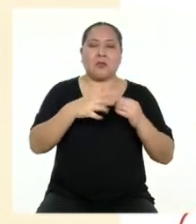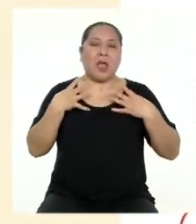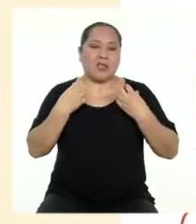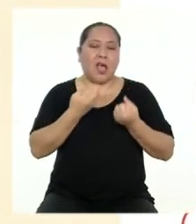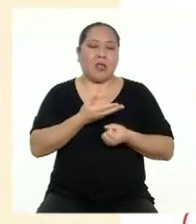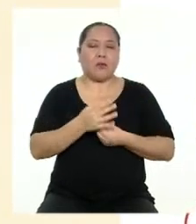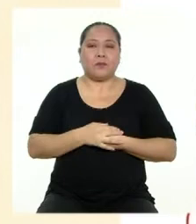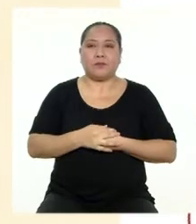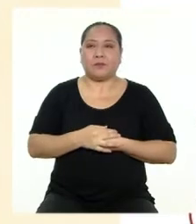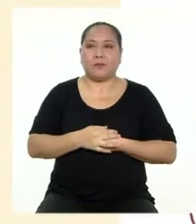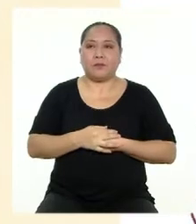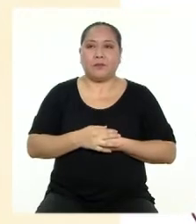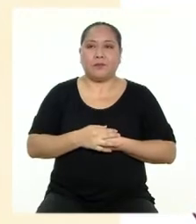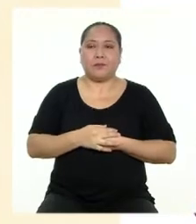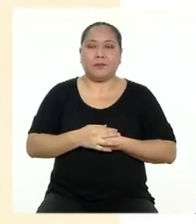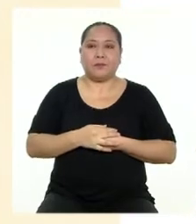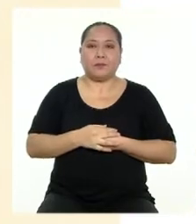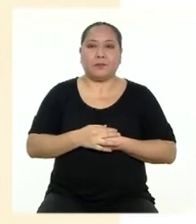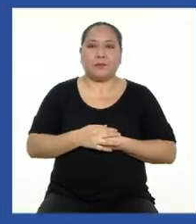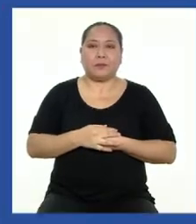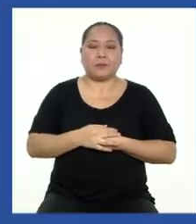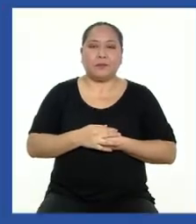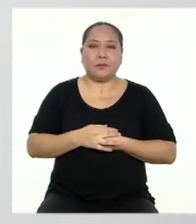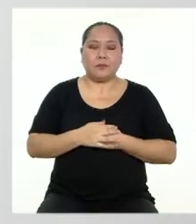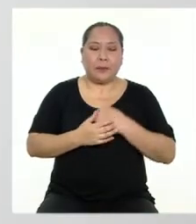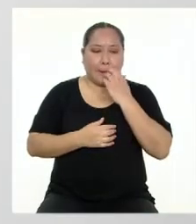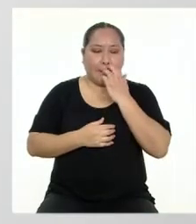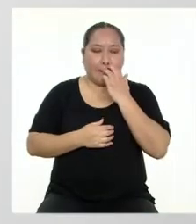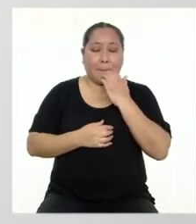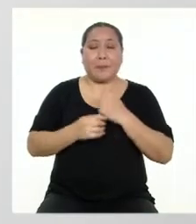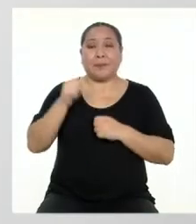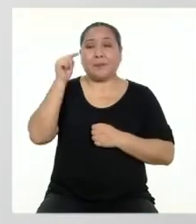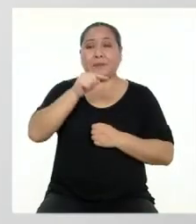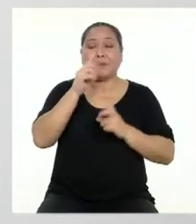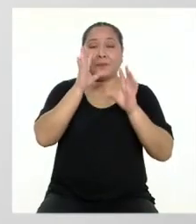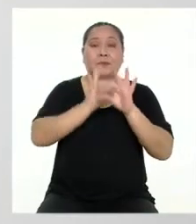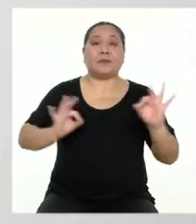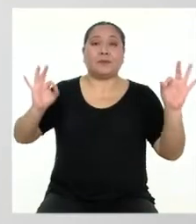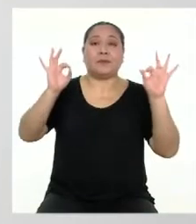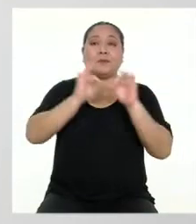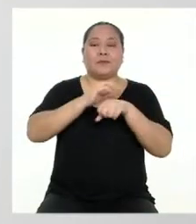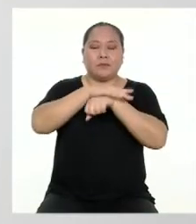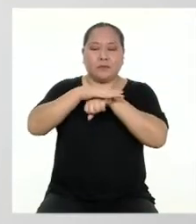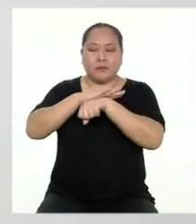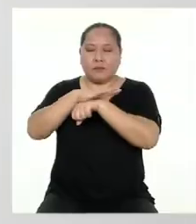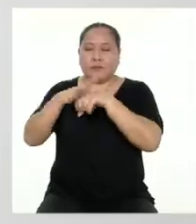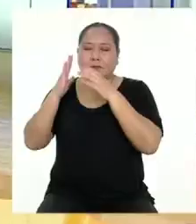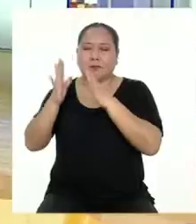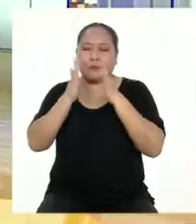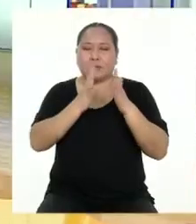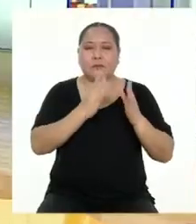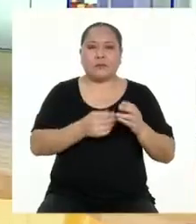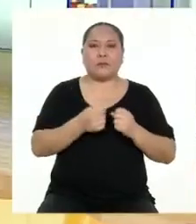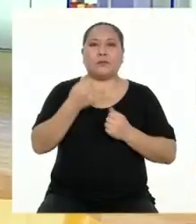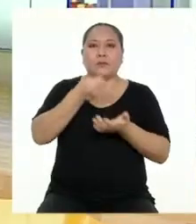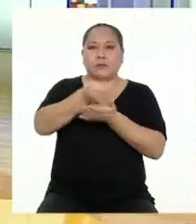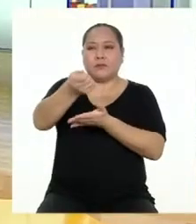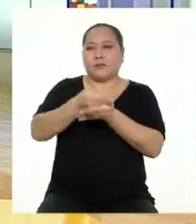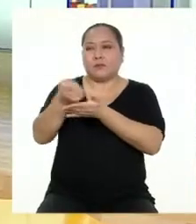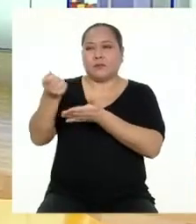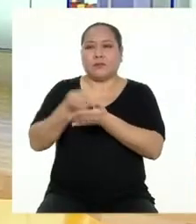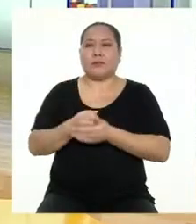Todos los problemas económicos tienen una solución. Para ello aprenderemos cómo evaluar un presupuesto. Por ejemplo, si los ingresos son